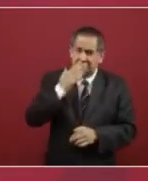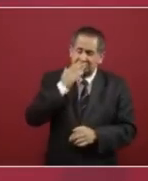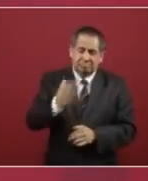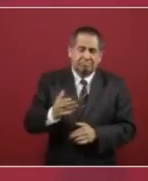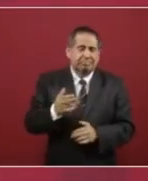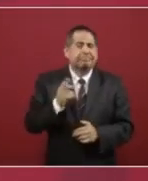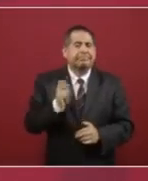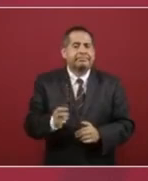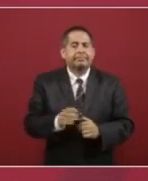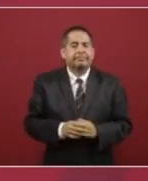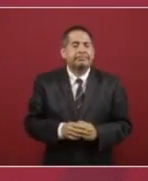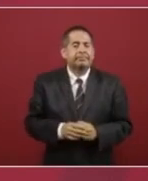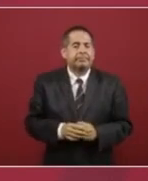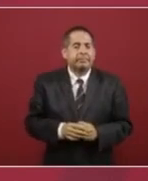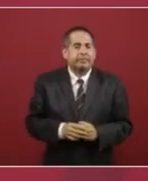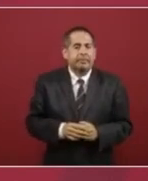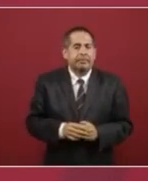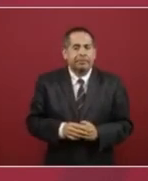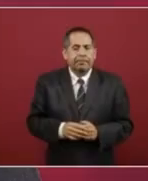y